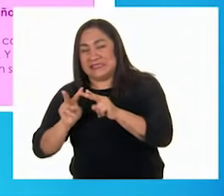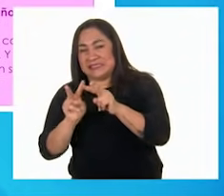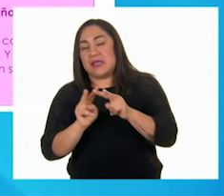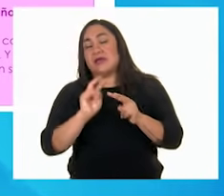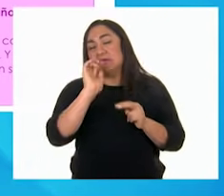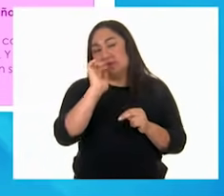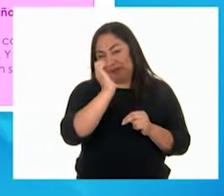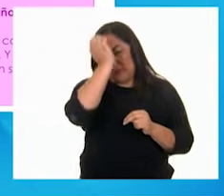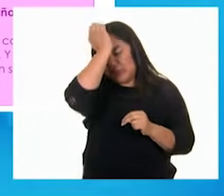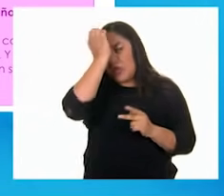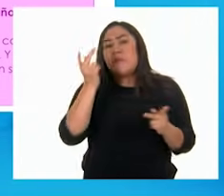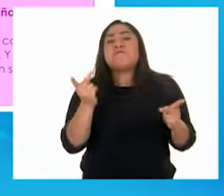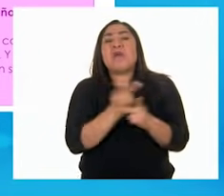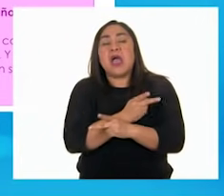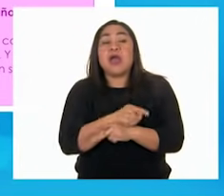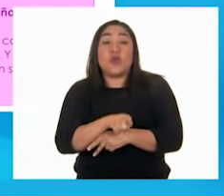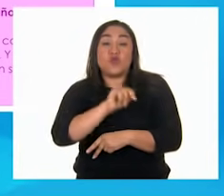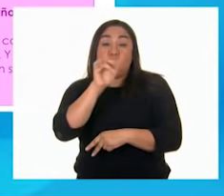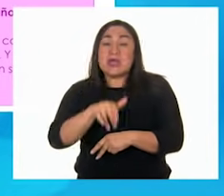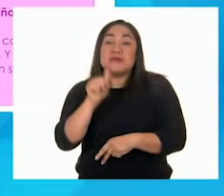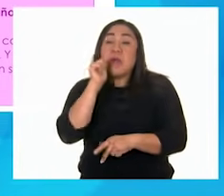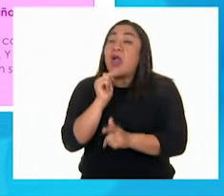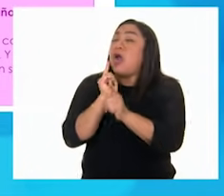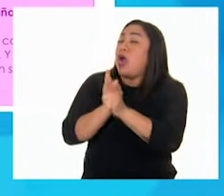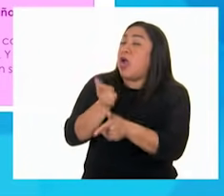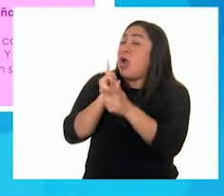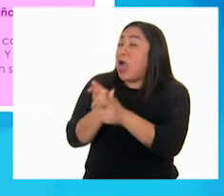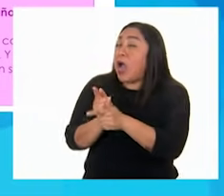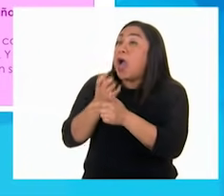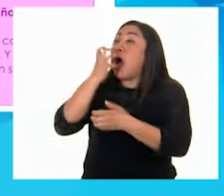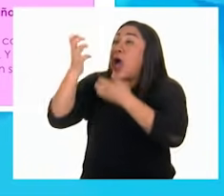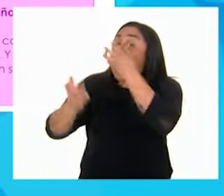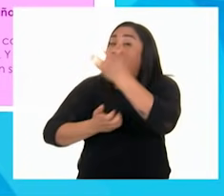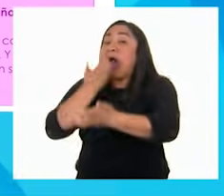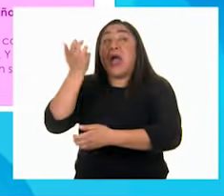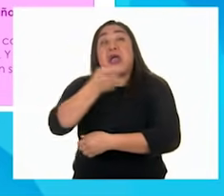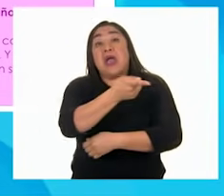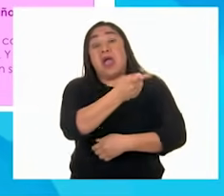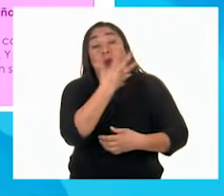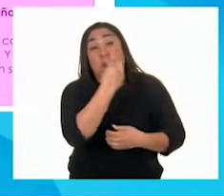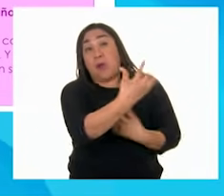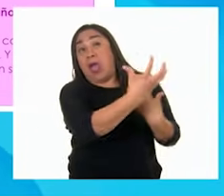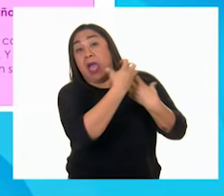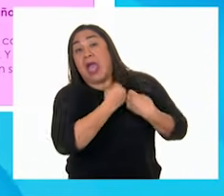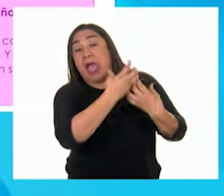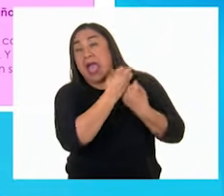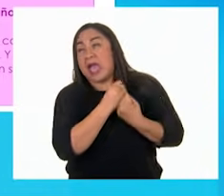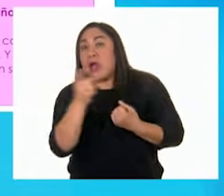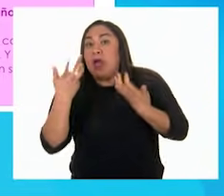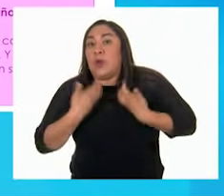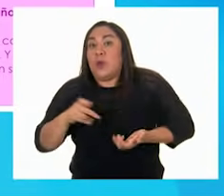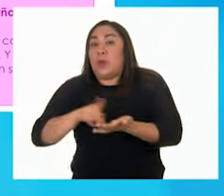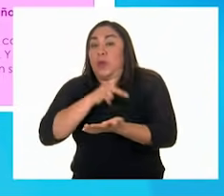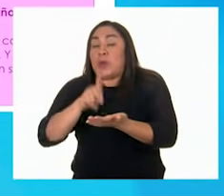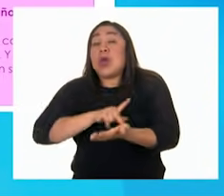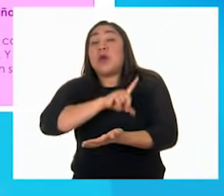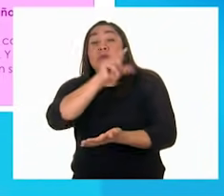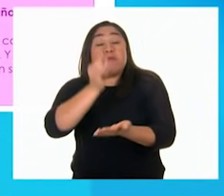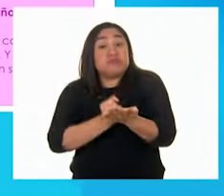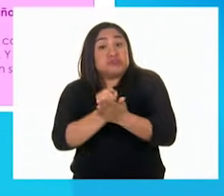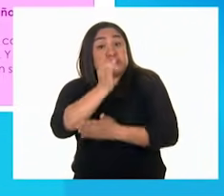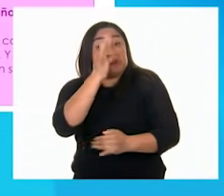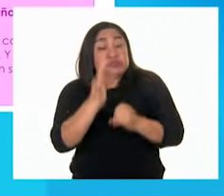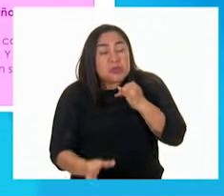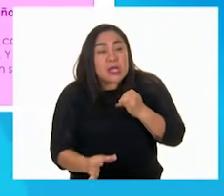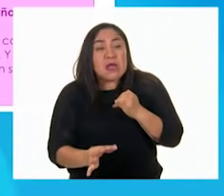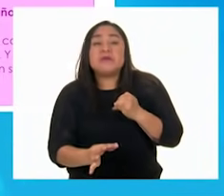problema de Juan es que se burla de los campesinos diciendo que el lobo ataca a sus animales y cuando sucede en realidad no le creen y no van en su ayuda y el lobo